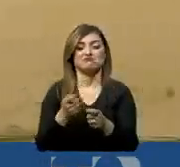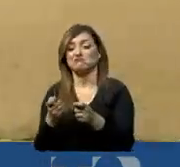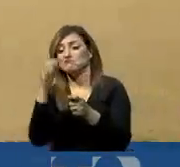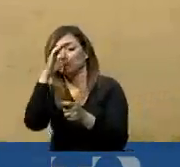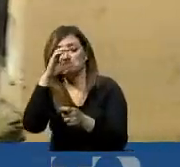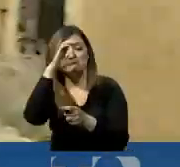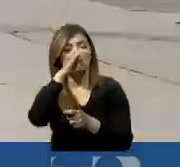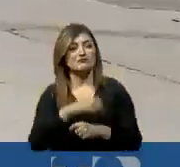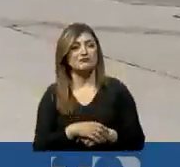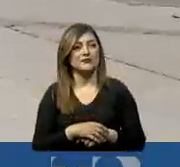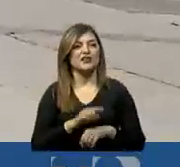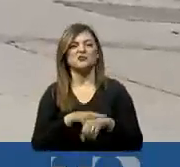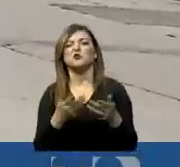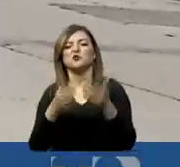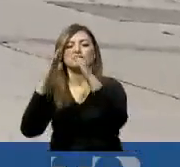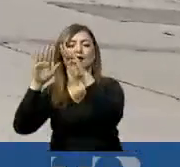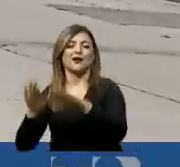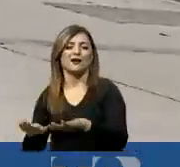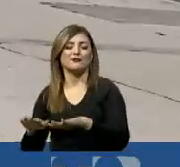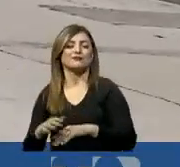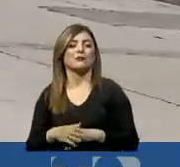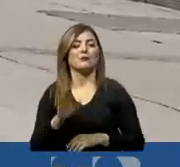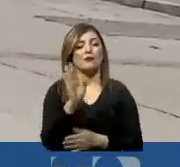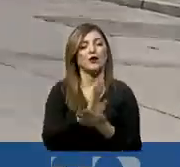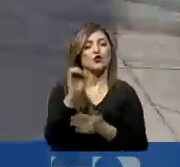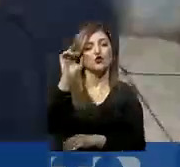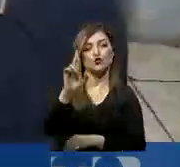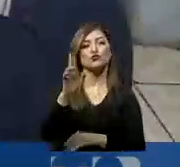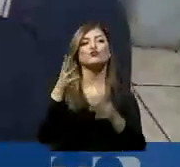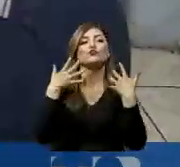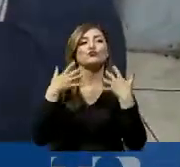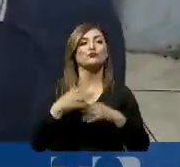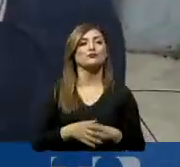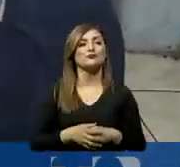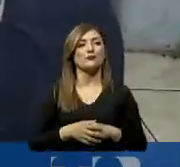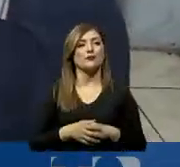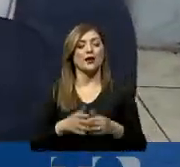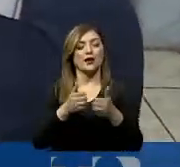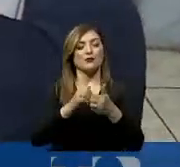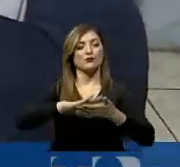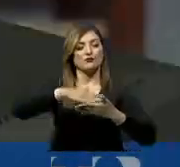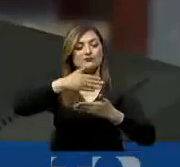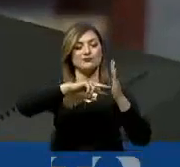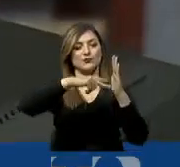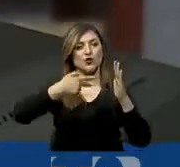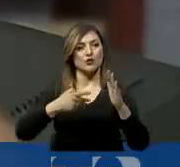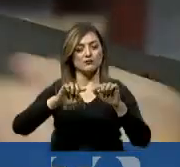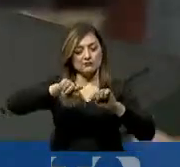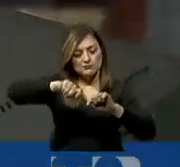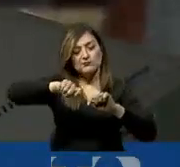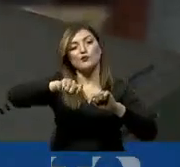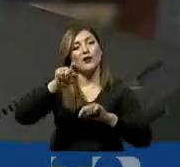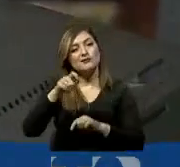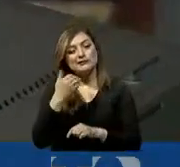del tiempo está en su casa, ubicada en el Cristo del Consuelo, al sur de Guayaquil, preparando artículos electrónicos, una habilidad que descubrió en medio de